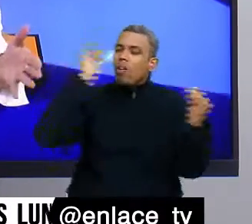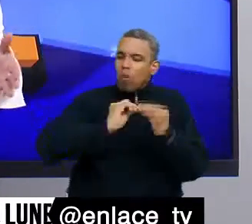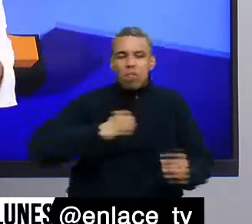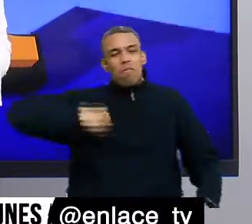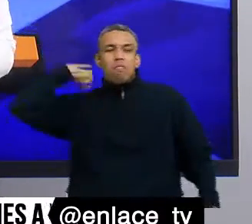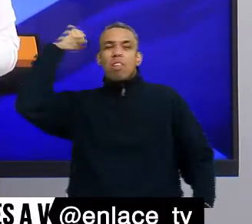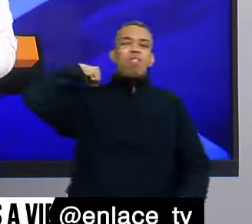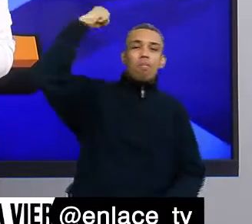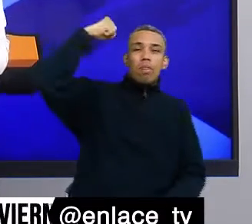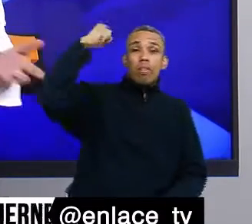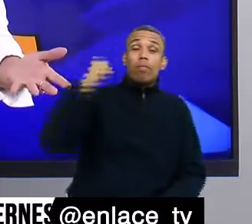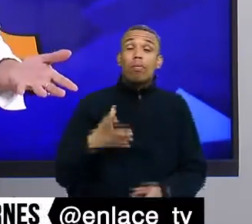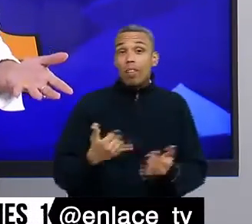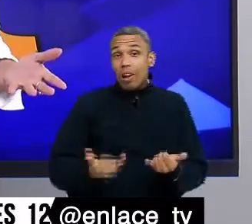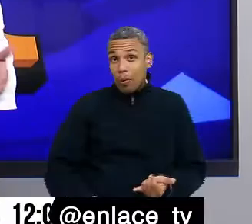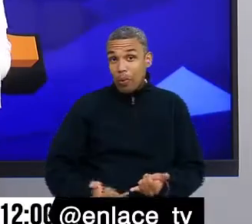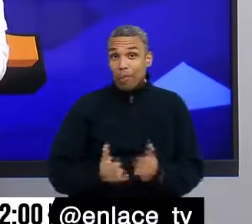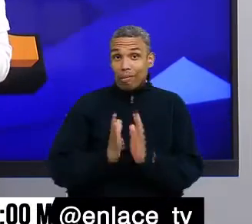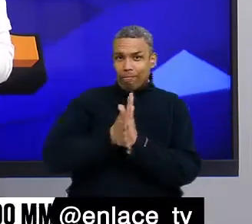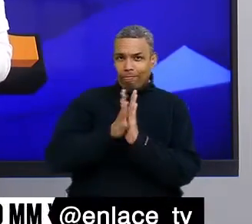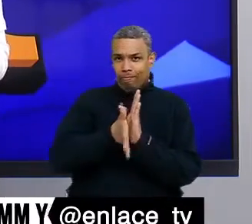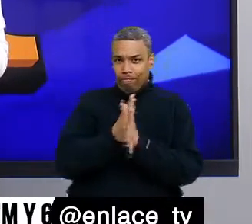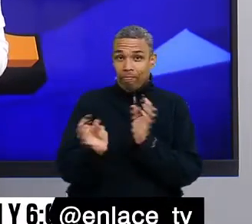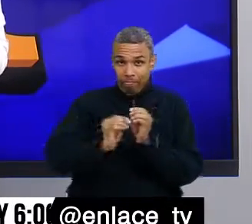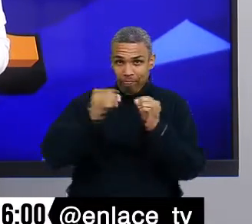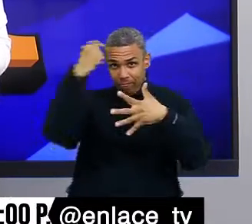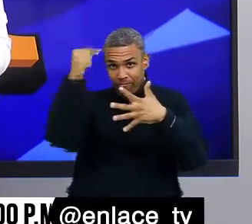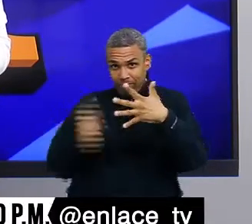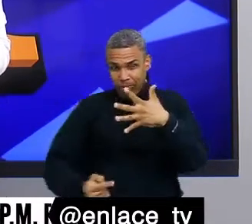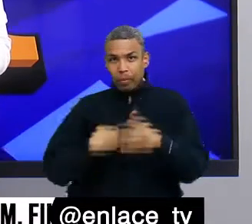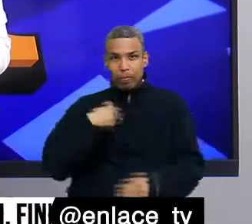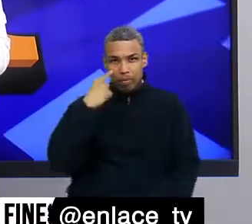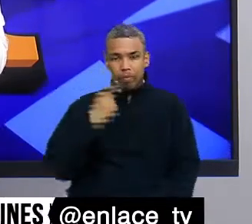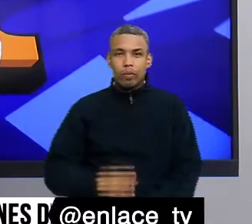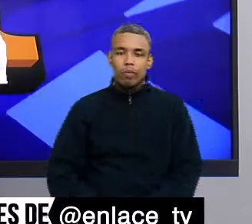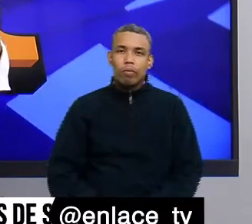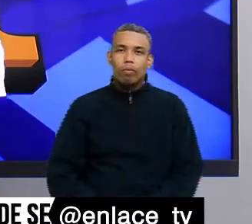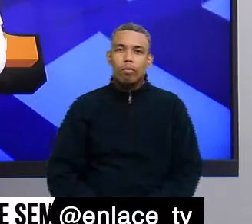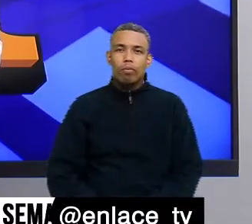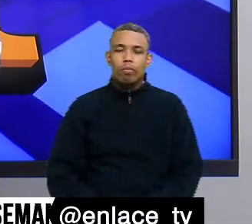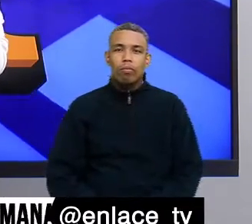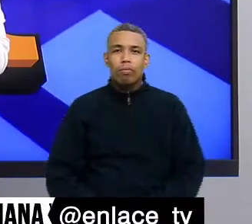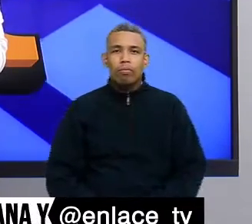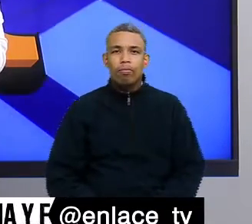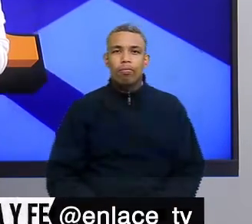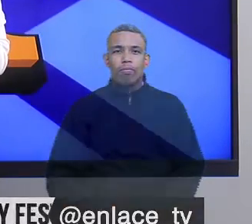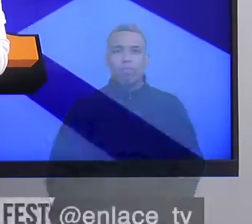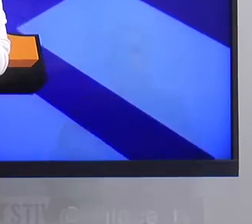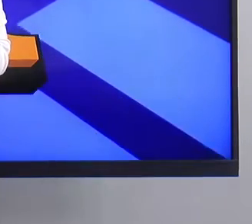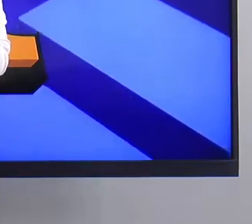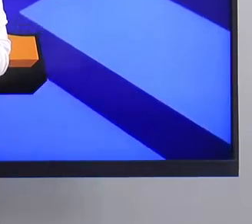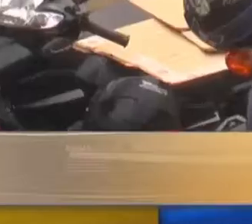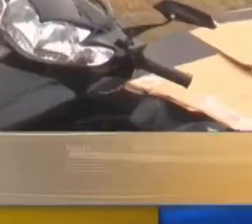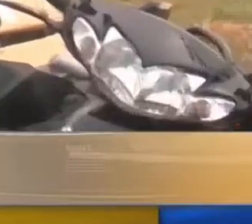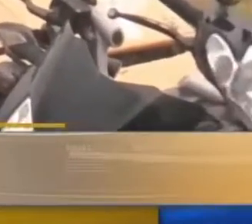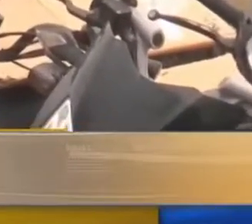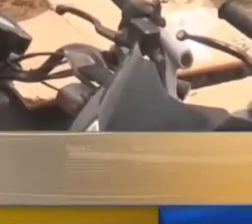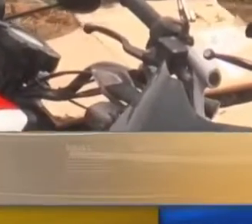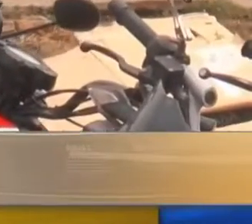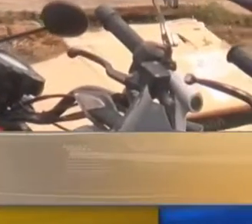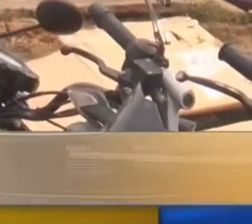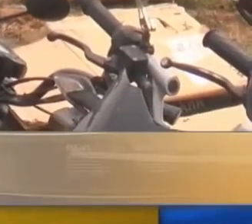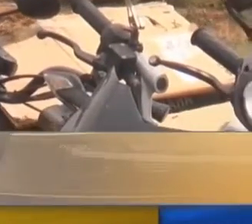para tal fin. Estos y otros hechos importantes en la presente emisión de Enlace Noticias, lo que usted quiere ver. Bienvenidos. La